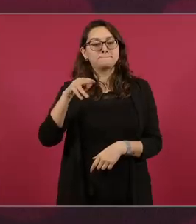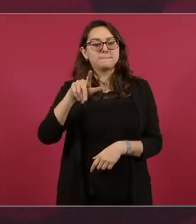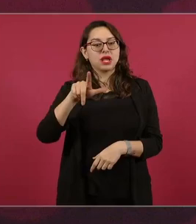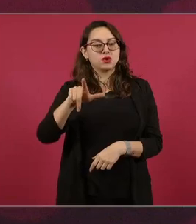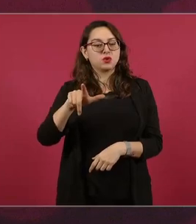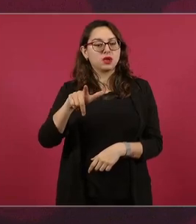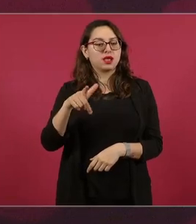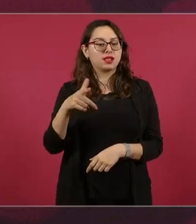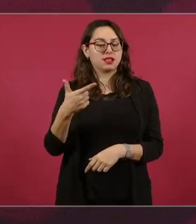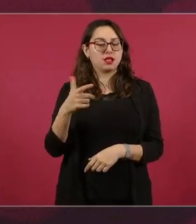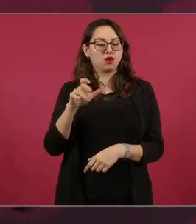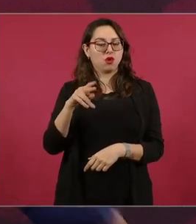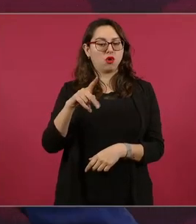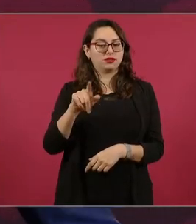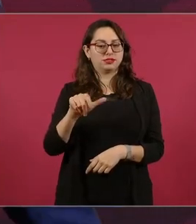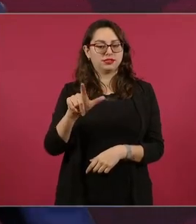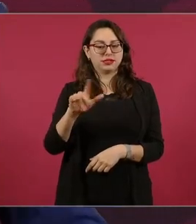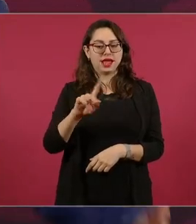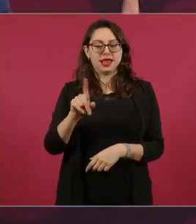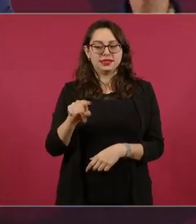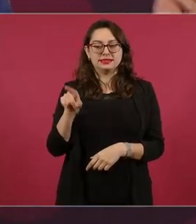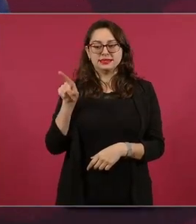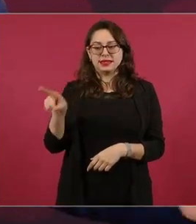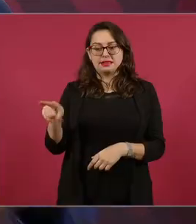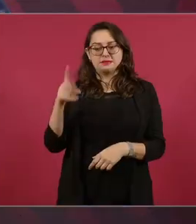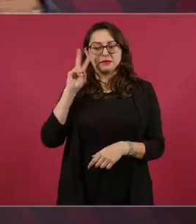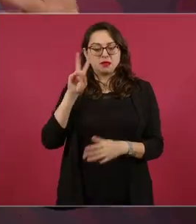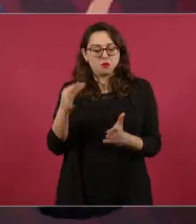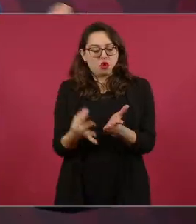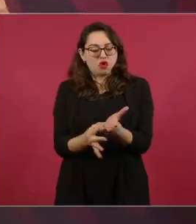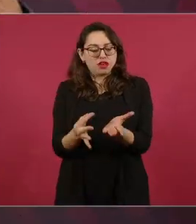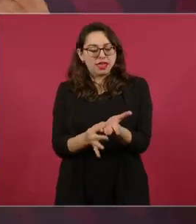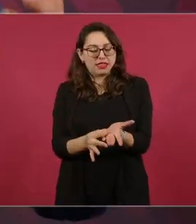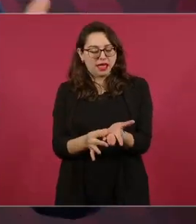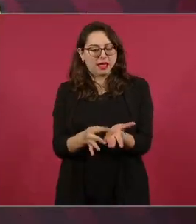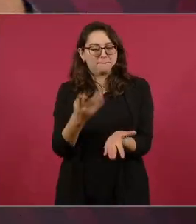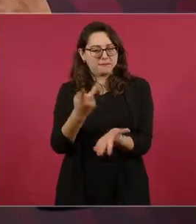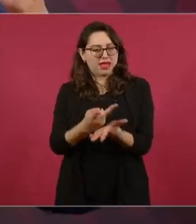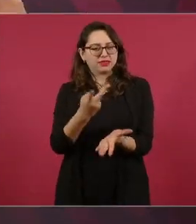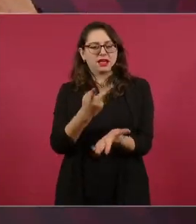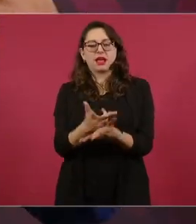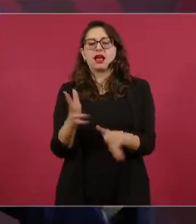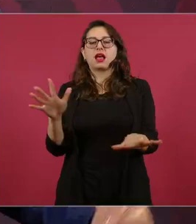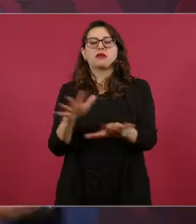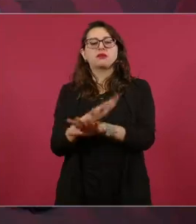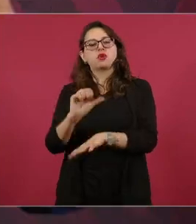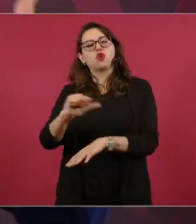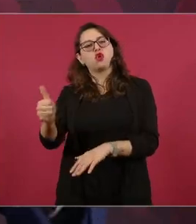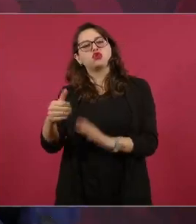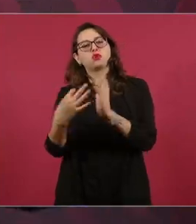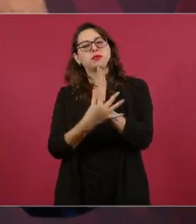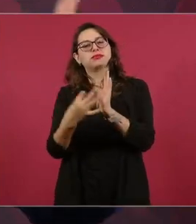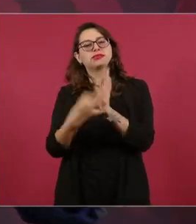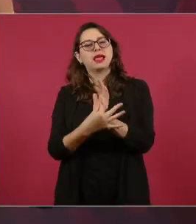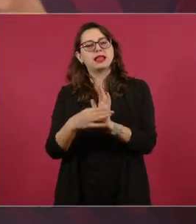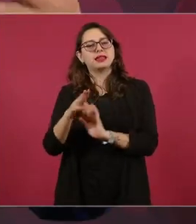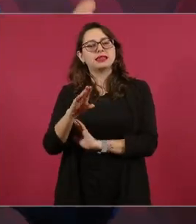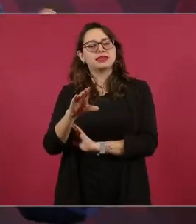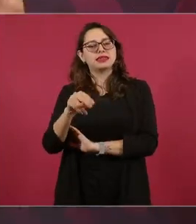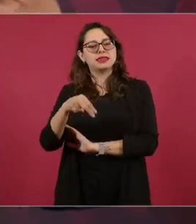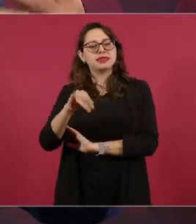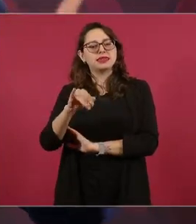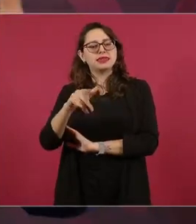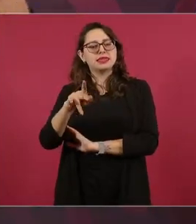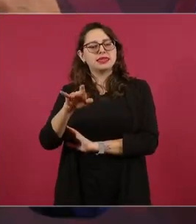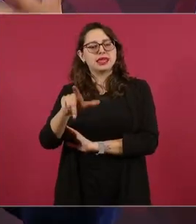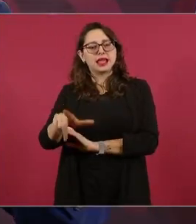níquel y se generó un gran movimiento en contra de Manuel González y los estudiantes en contra